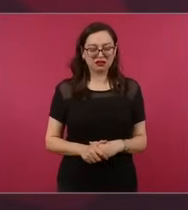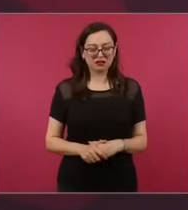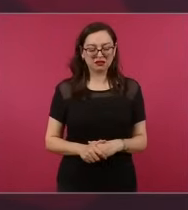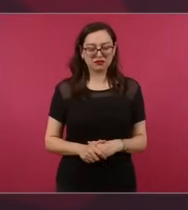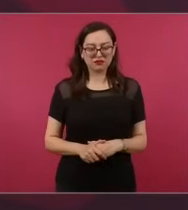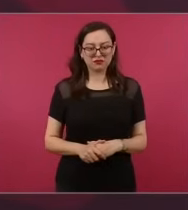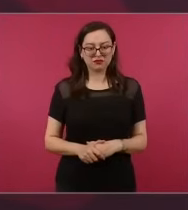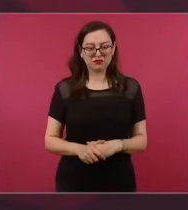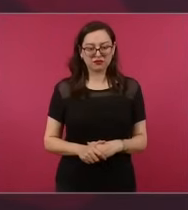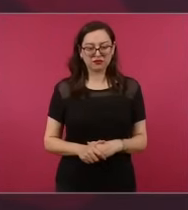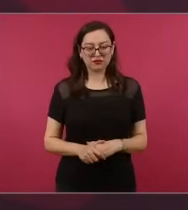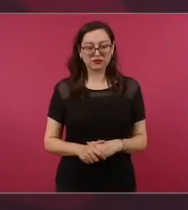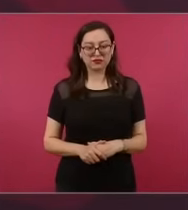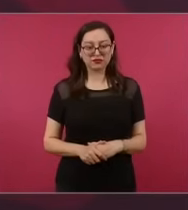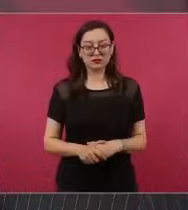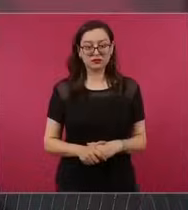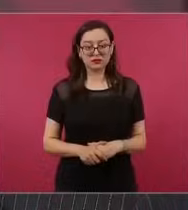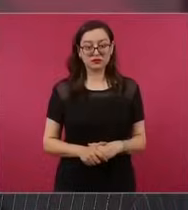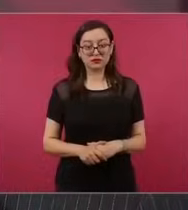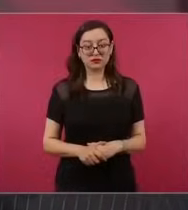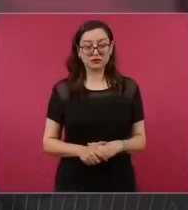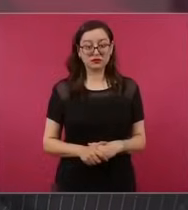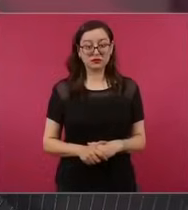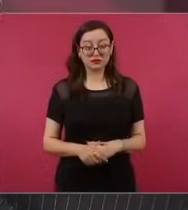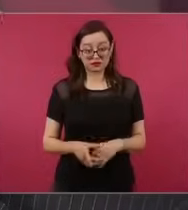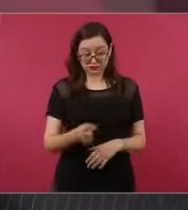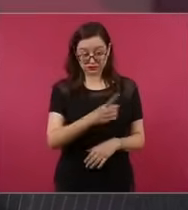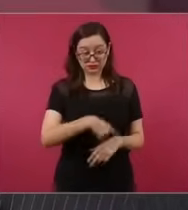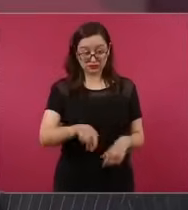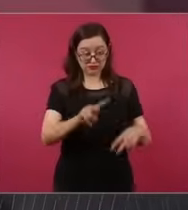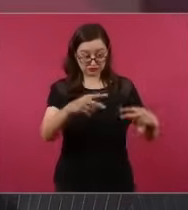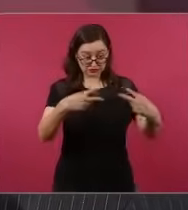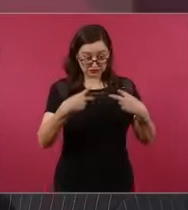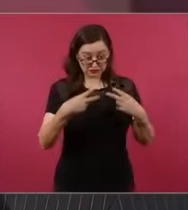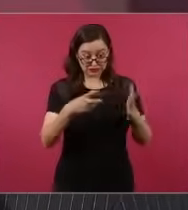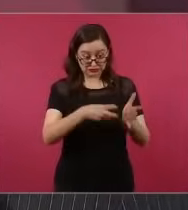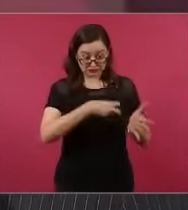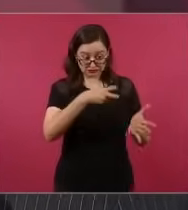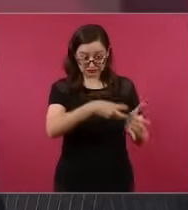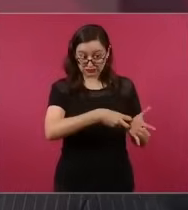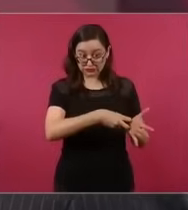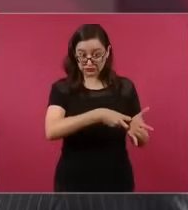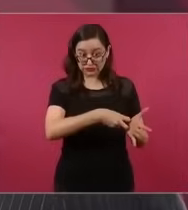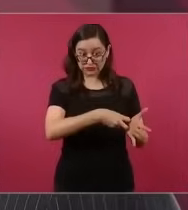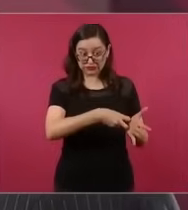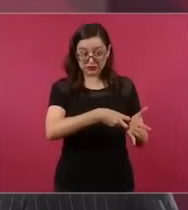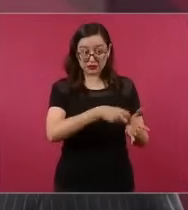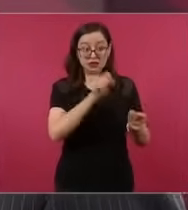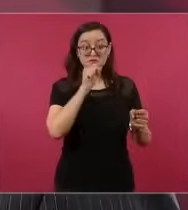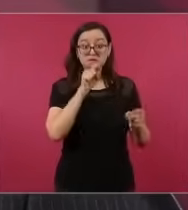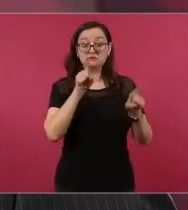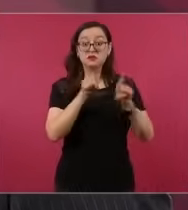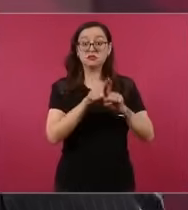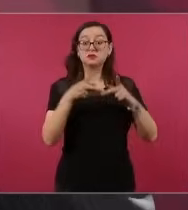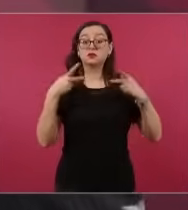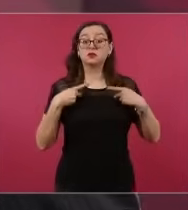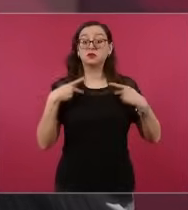Y eso no solo aplica para ellos, aplica para todos, inclusive